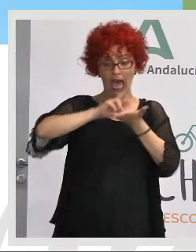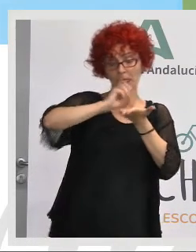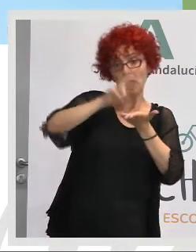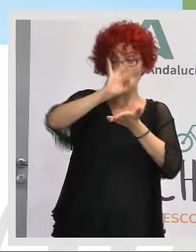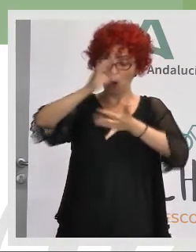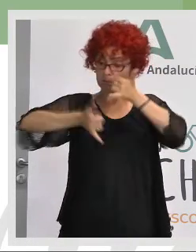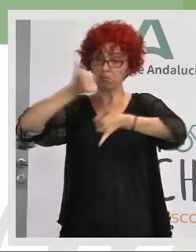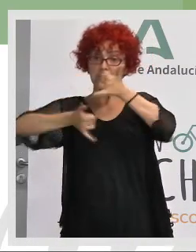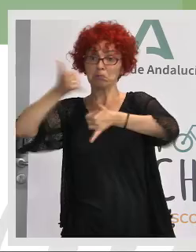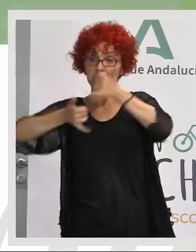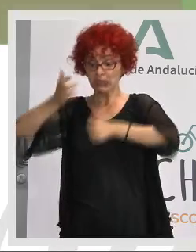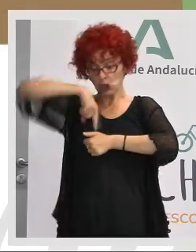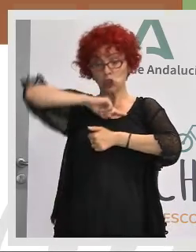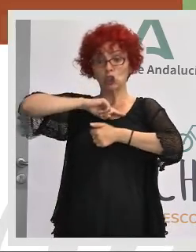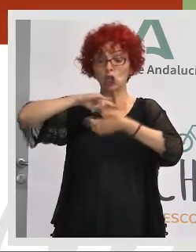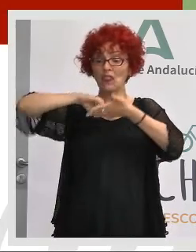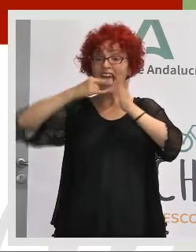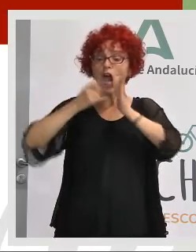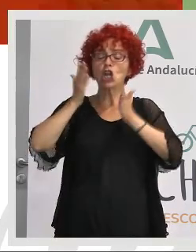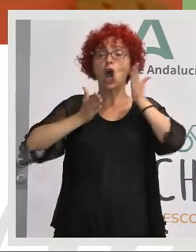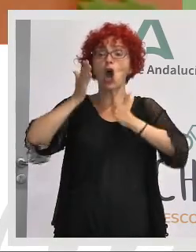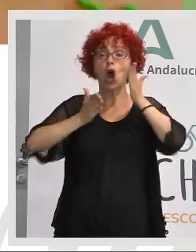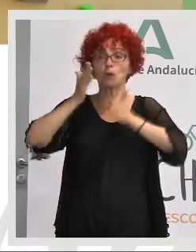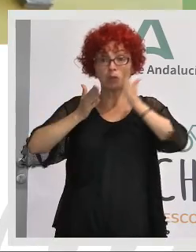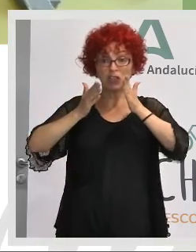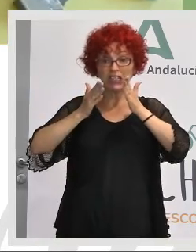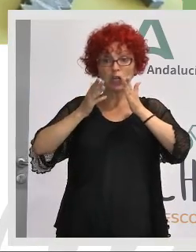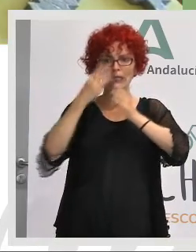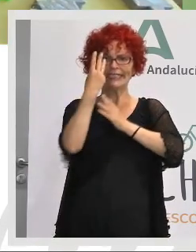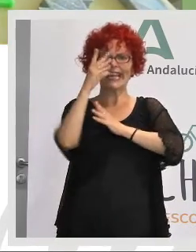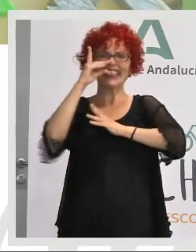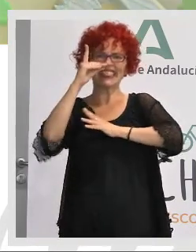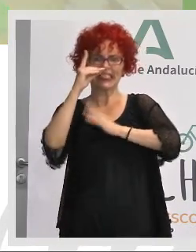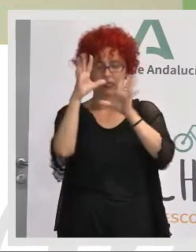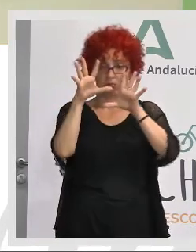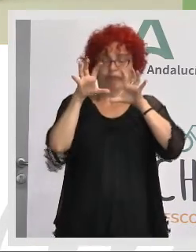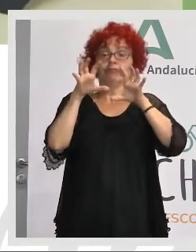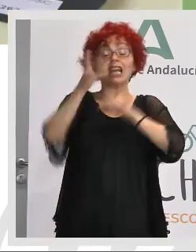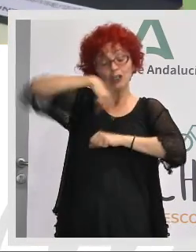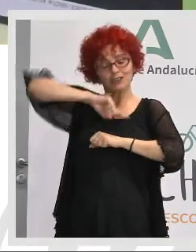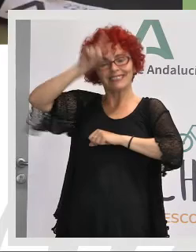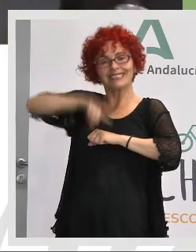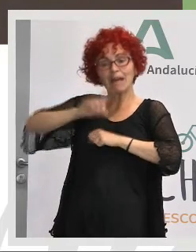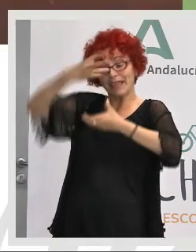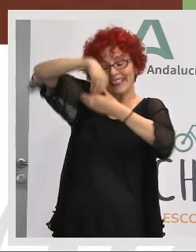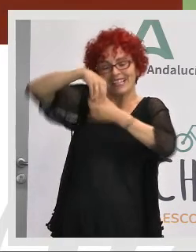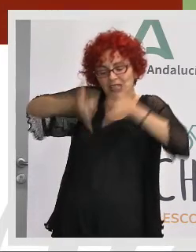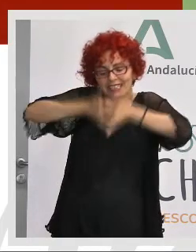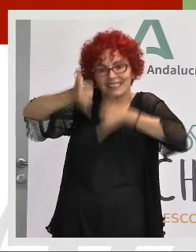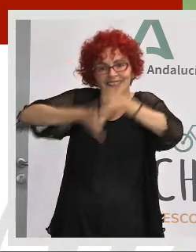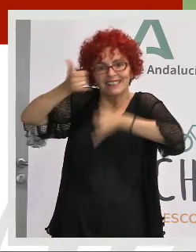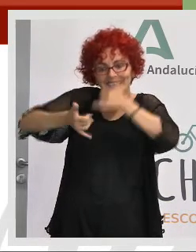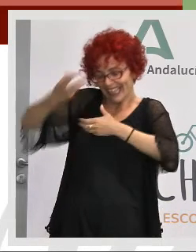Desde robótica aplicamos diseños e impresión 3D para reparación de verdad en nuestro equipamiento ciclista.